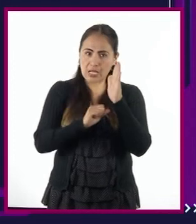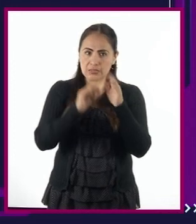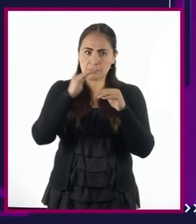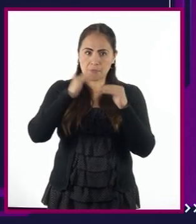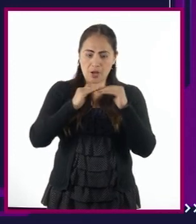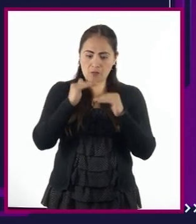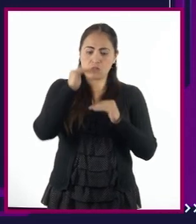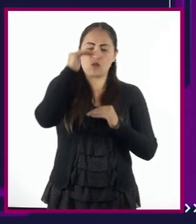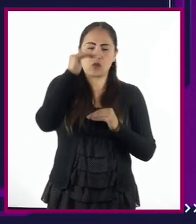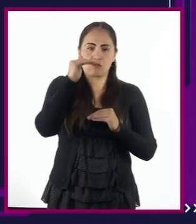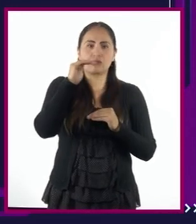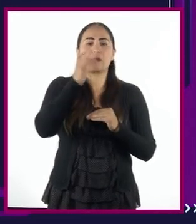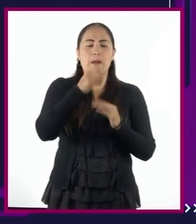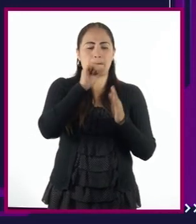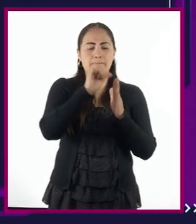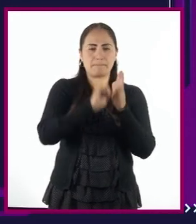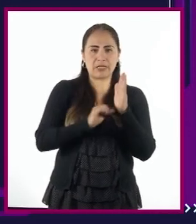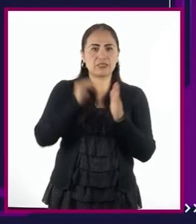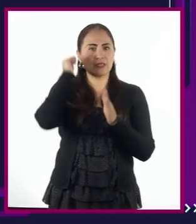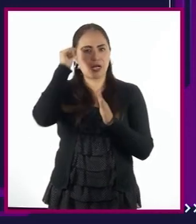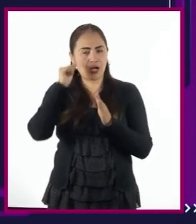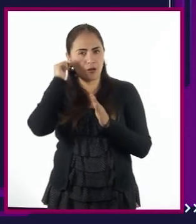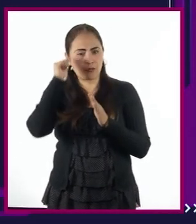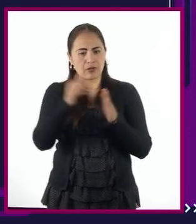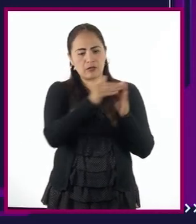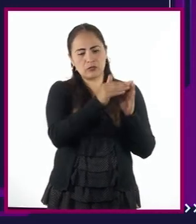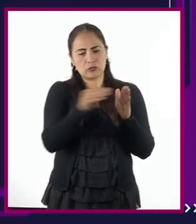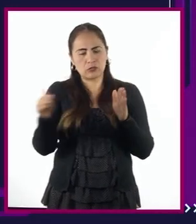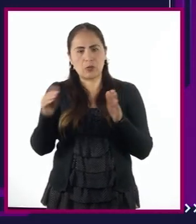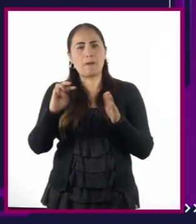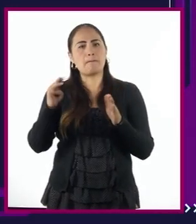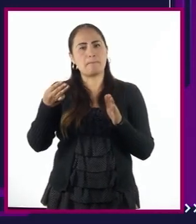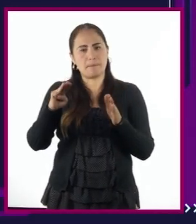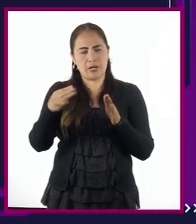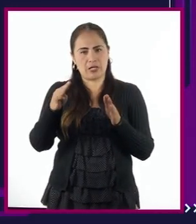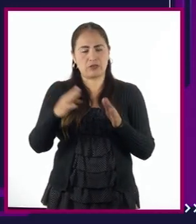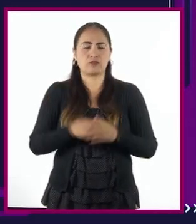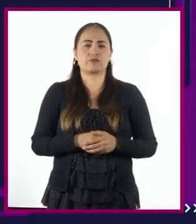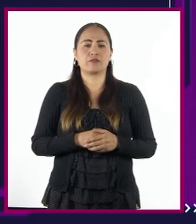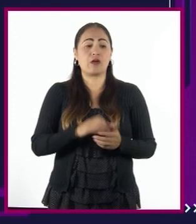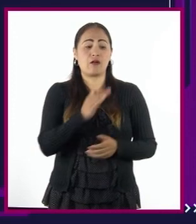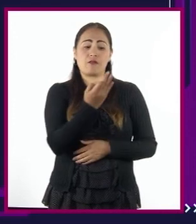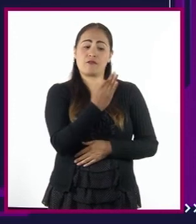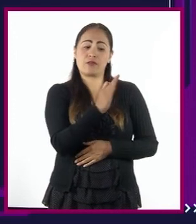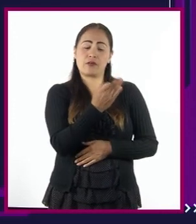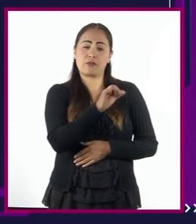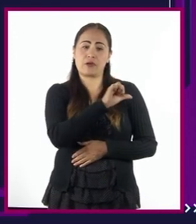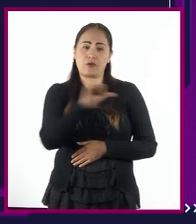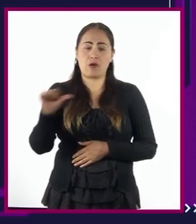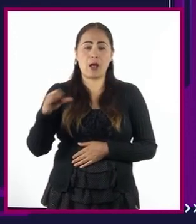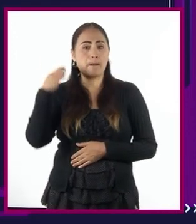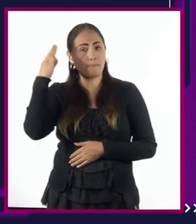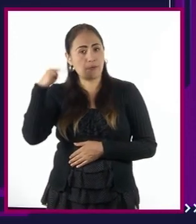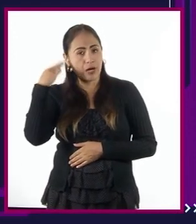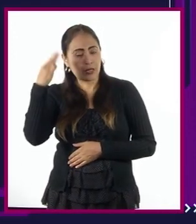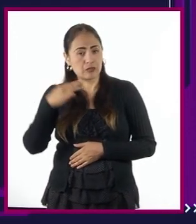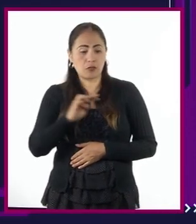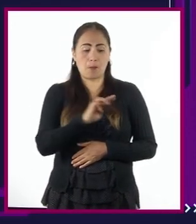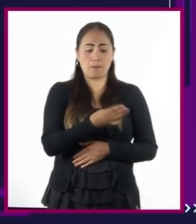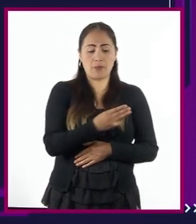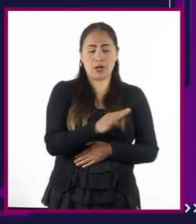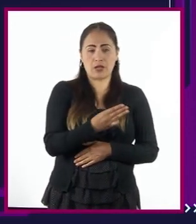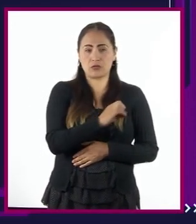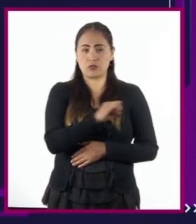se registró del mes de abril al mes de mayo, mientras que del mes de febrero a marzo y de mayo a